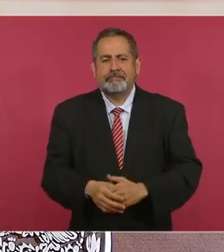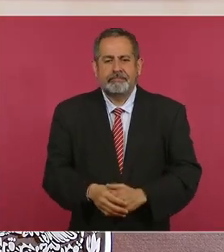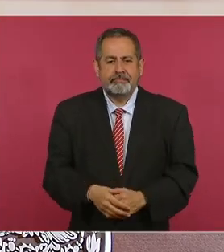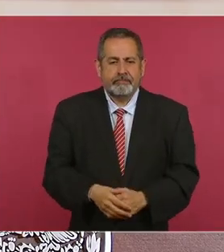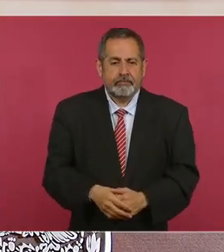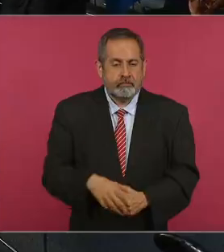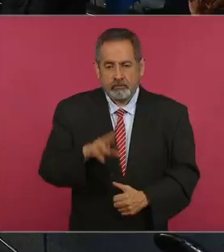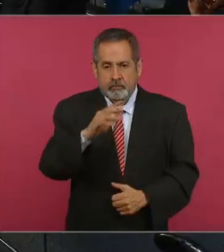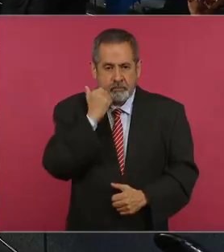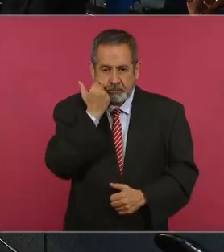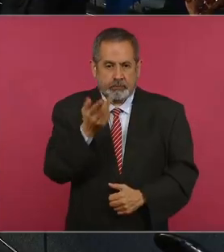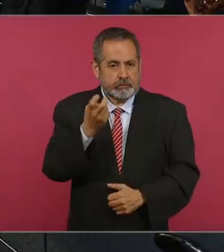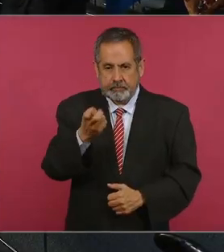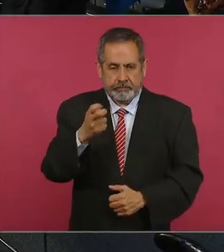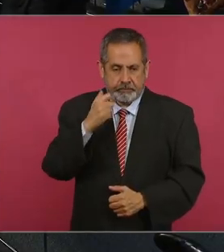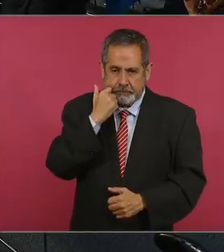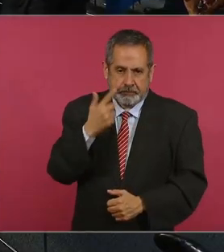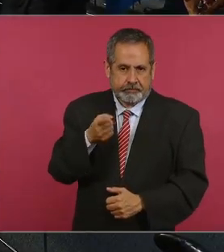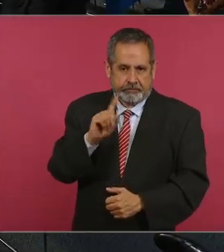Yo no quiero eso